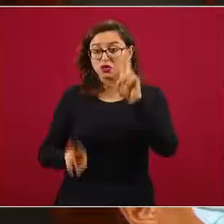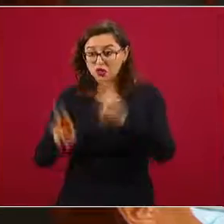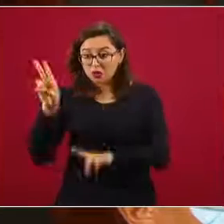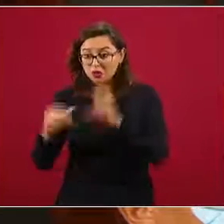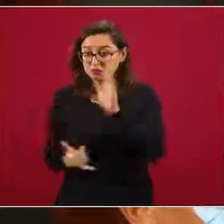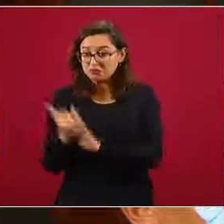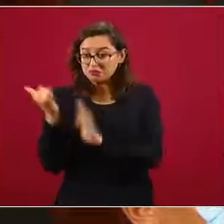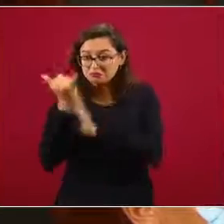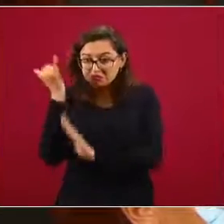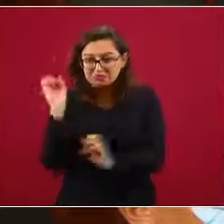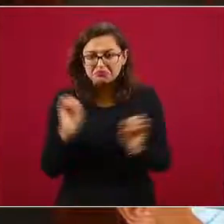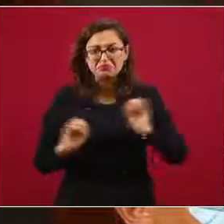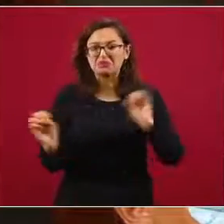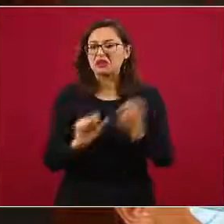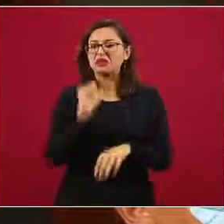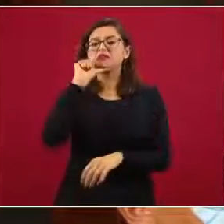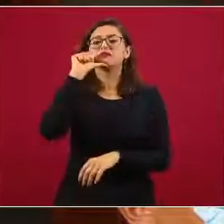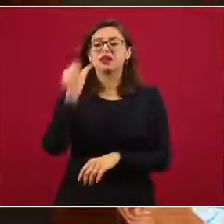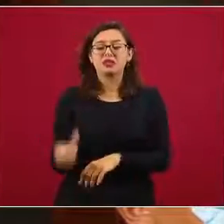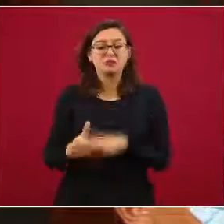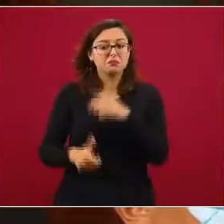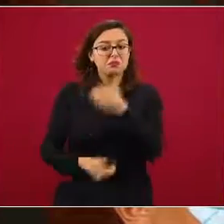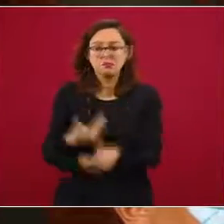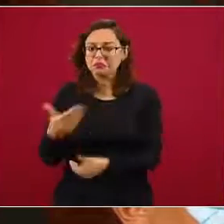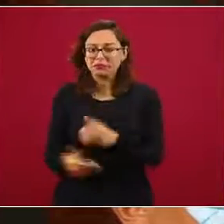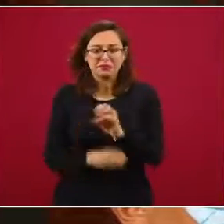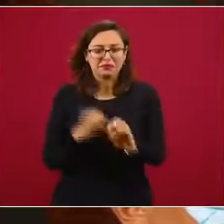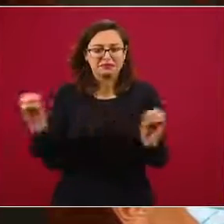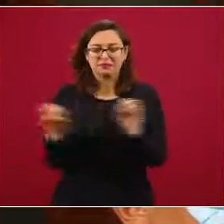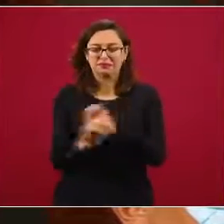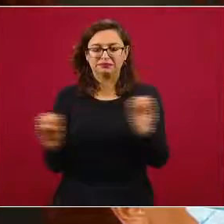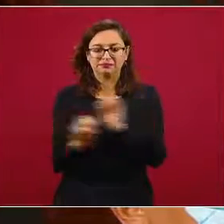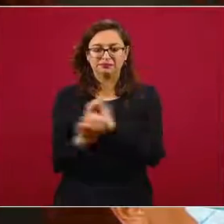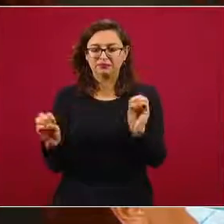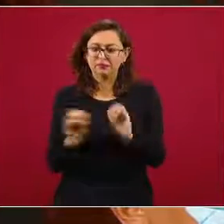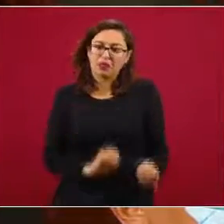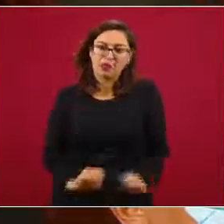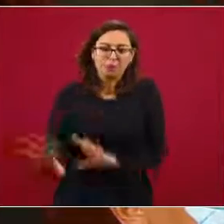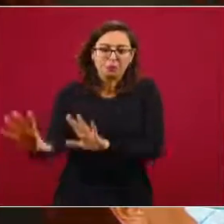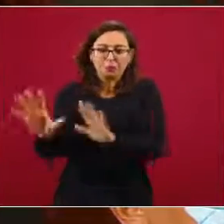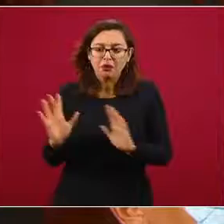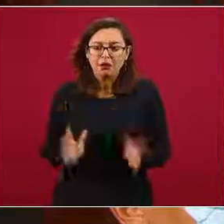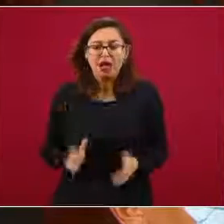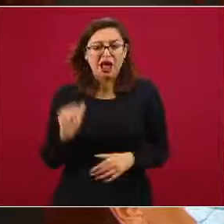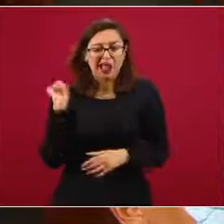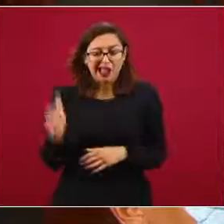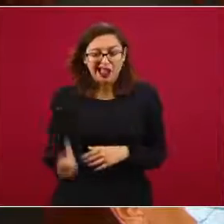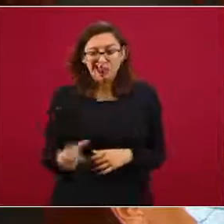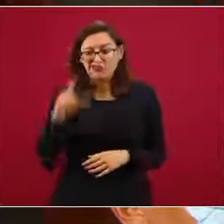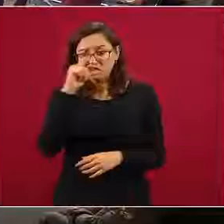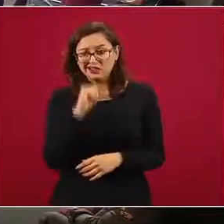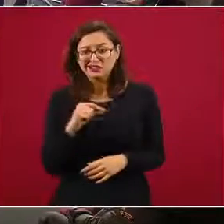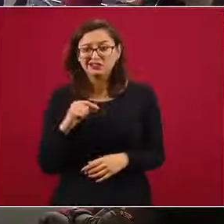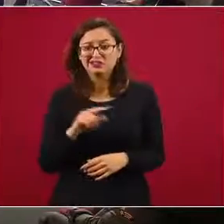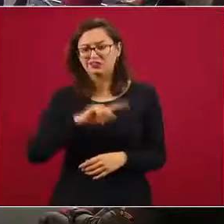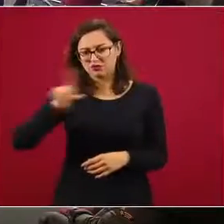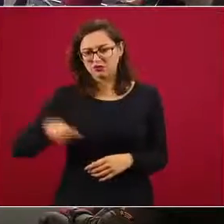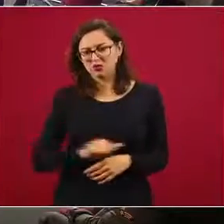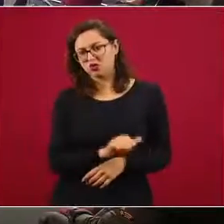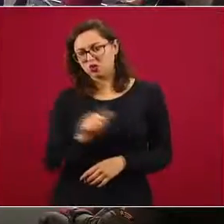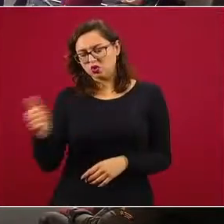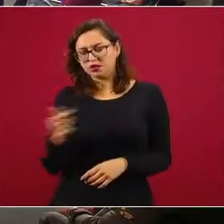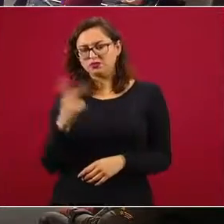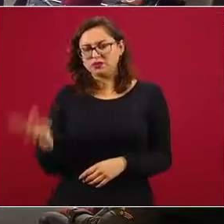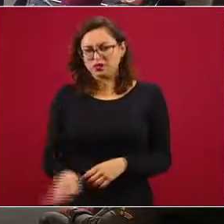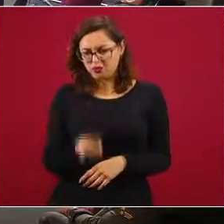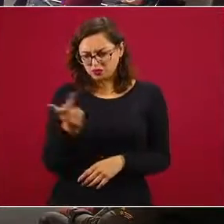ni se ha avanzado nada, prácticamente está avanzado. No, está, perdón, abandonado. ¿Se ha atorado algo, presidente? Y ahorita, si me permite, otra de educación